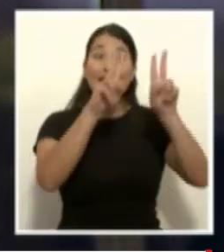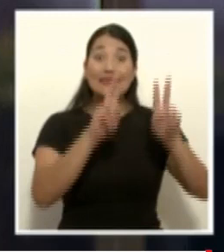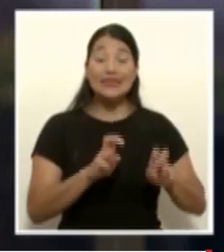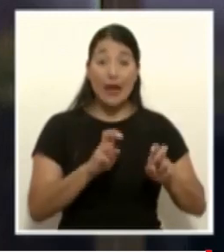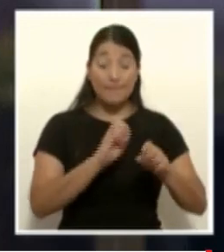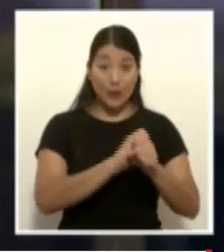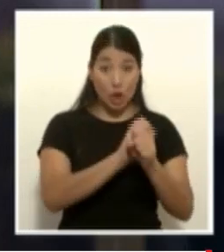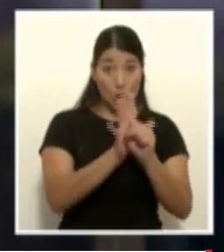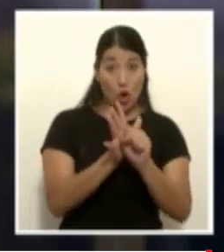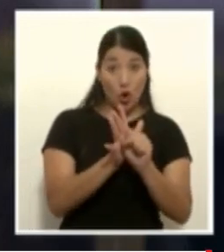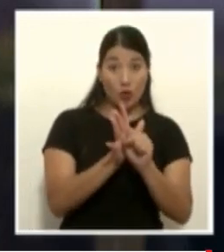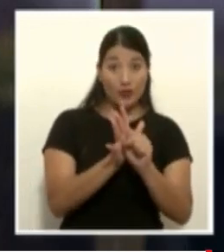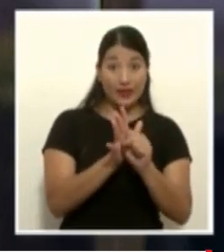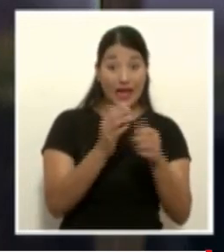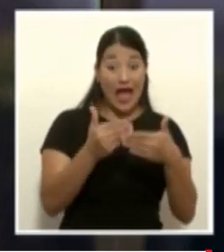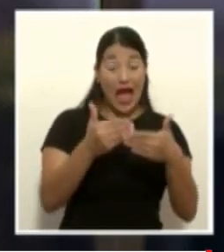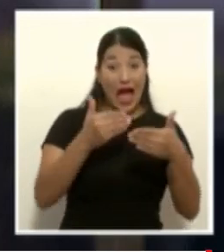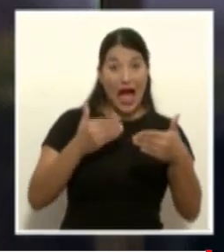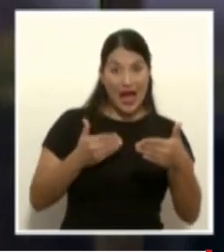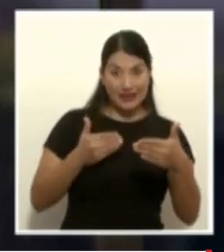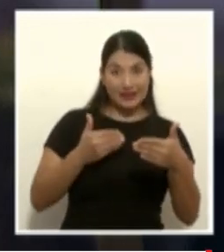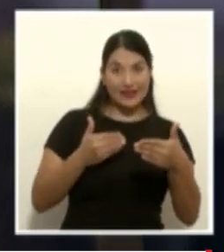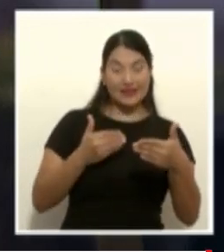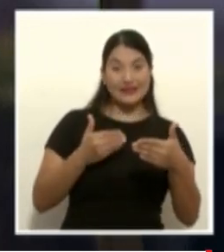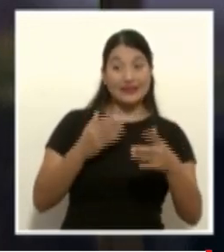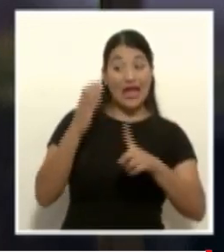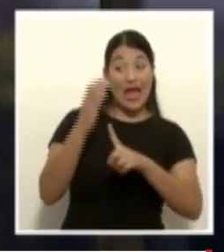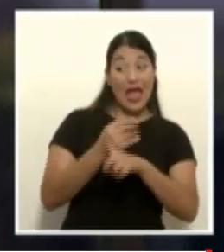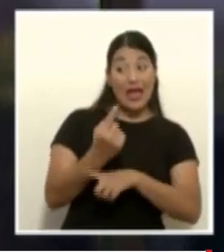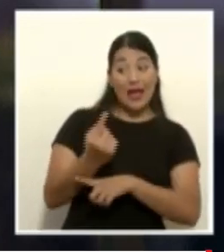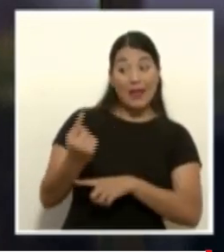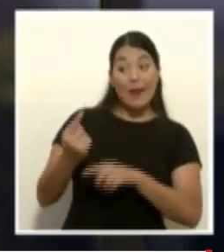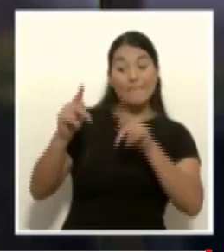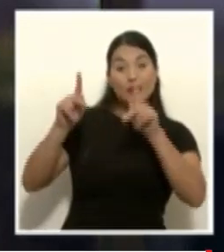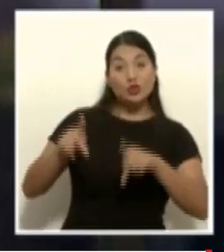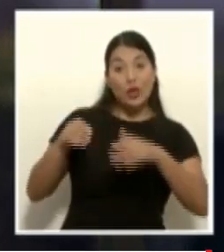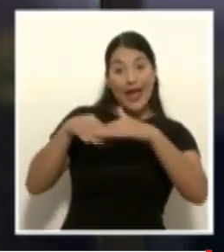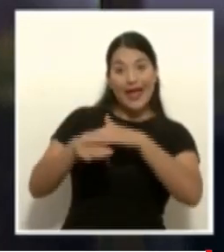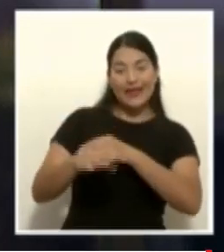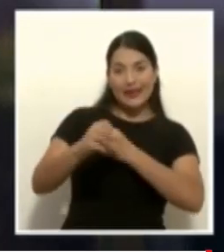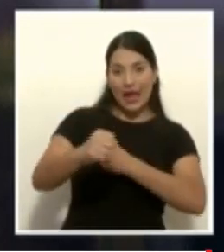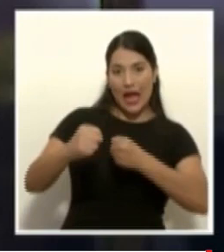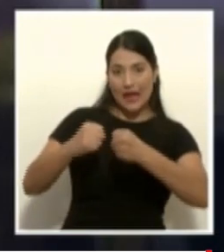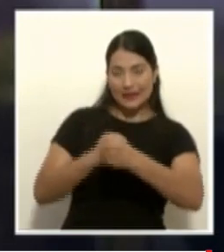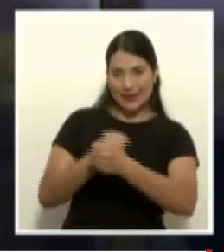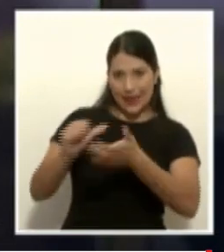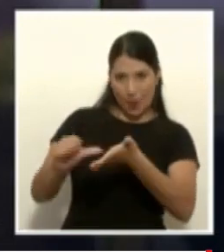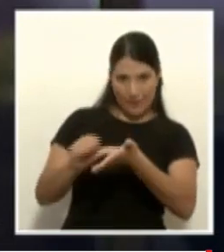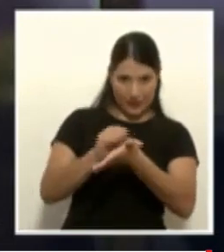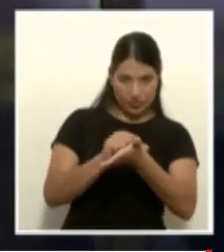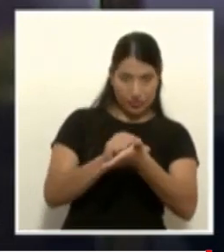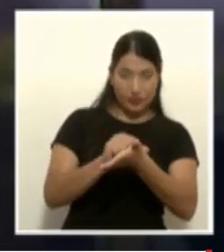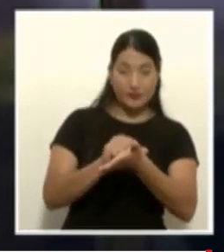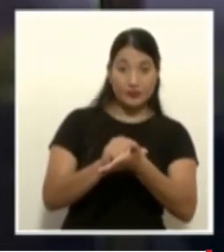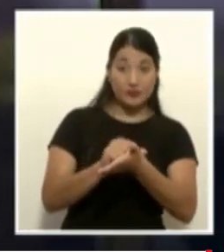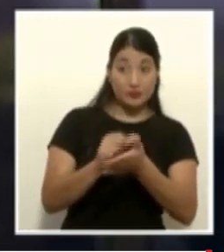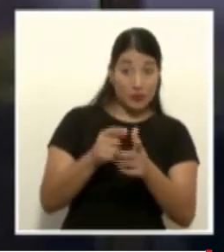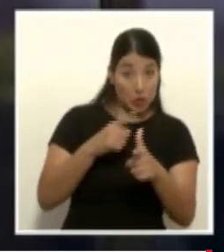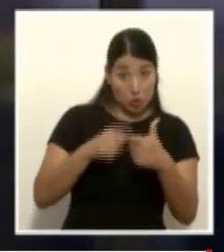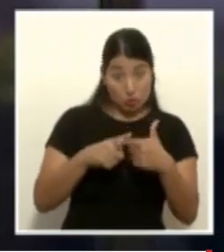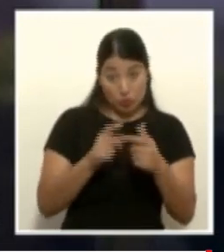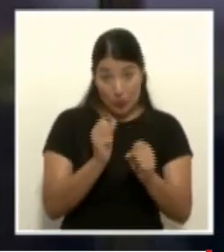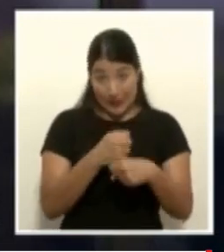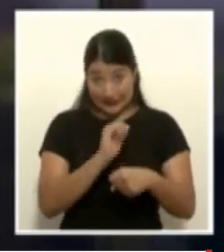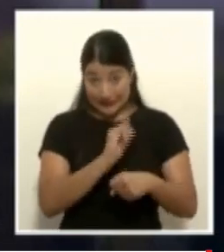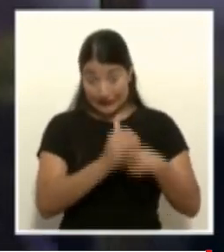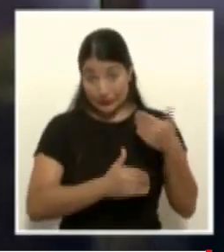COVID antes de las cirugías a los pacientes. Entonces queríamos saber si eso va a avanzar de alguna forma, si se va a realizar